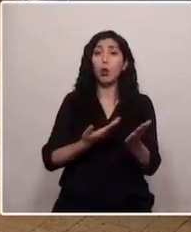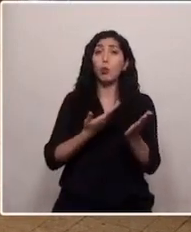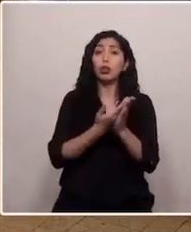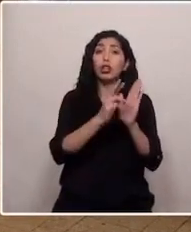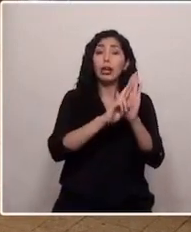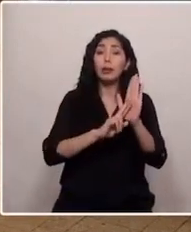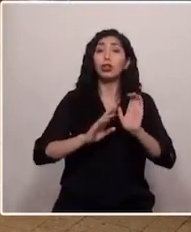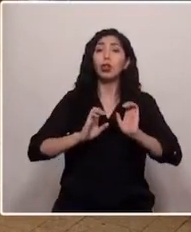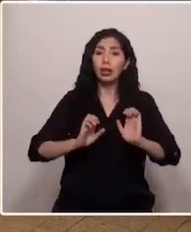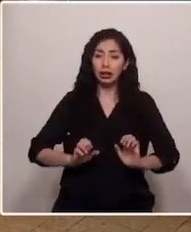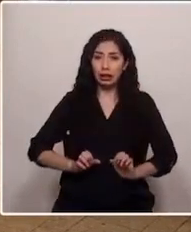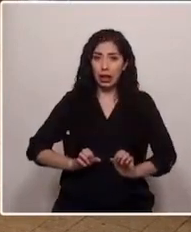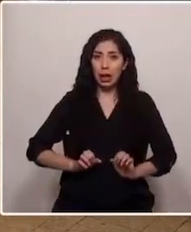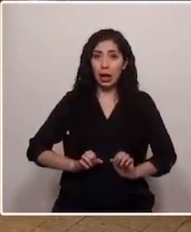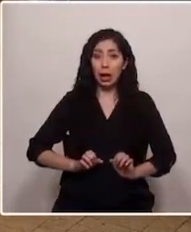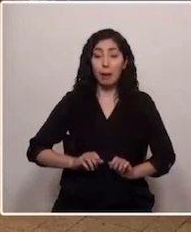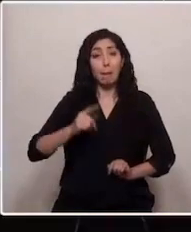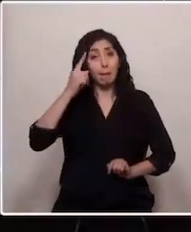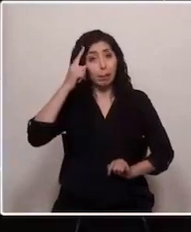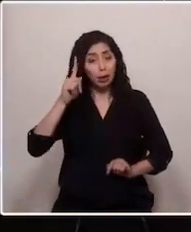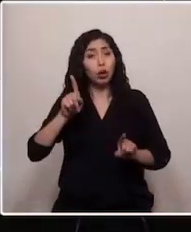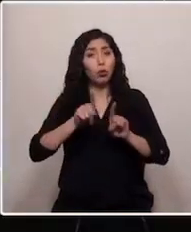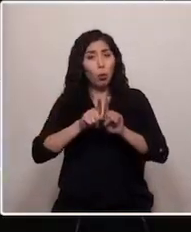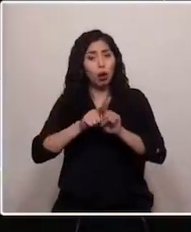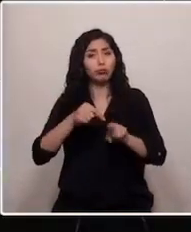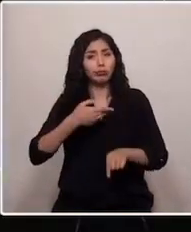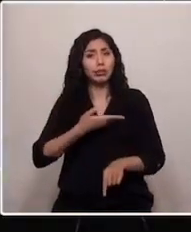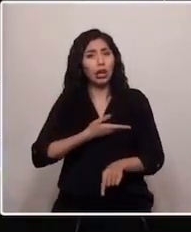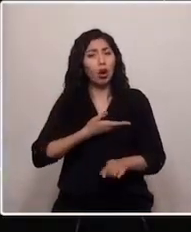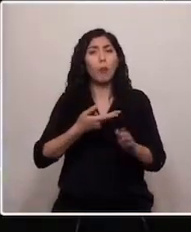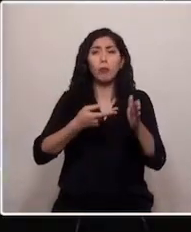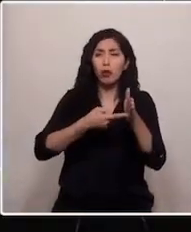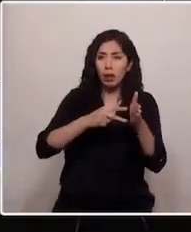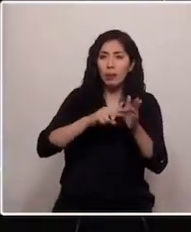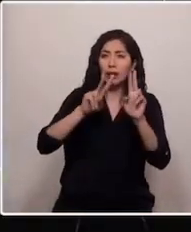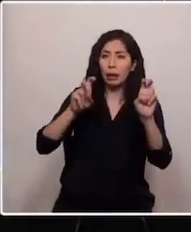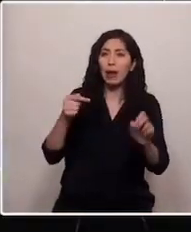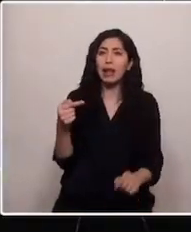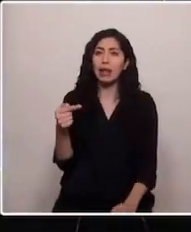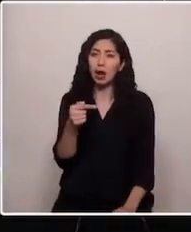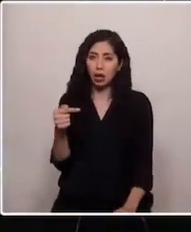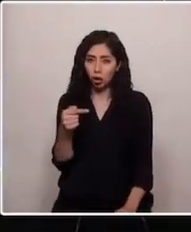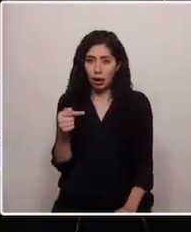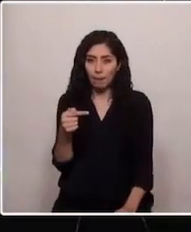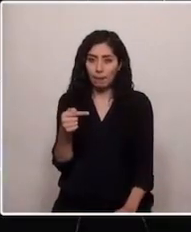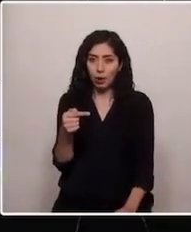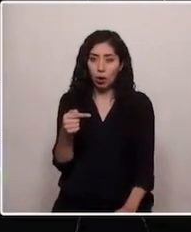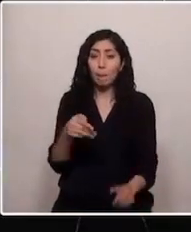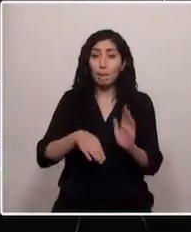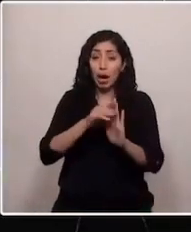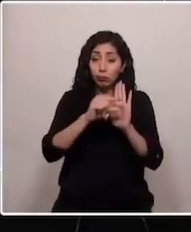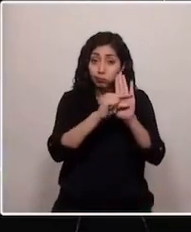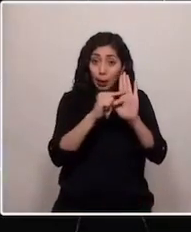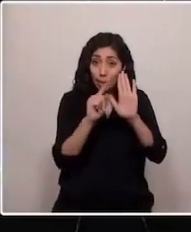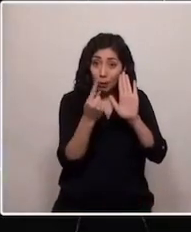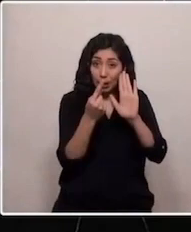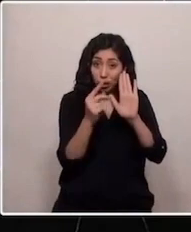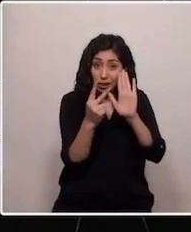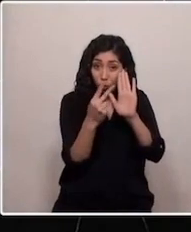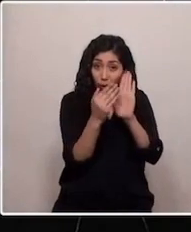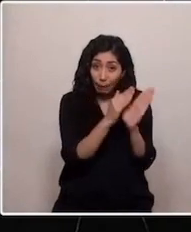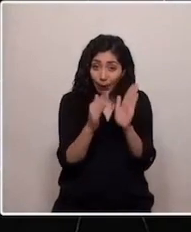pero sin perjuicio de eso tengo algunos problemas con el negacionismo sobre todo el inciso 1º en la segunda parte